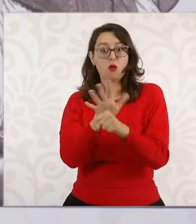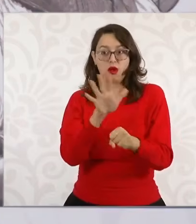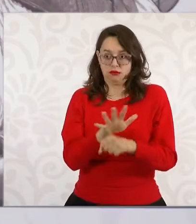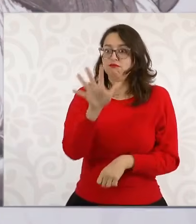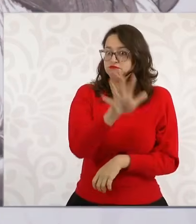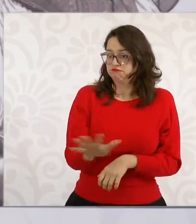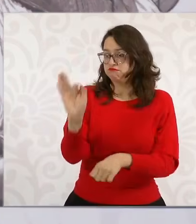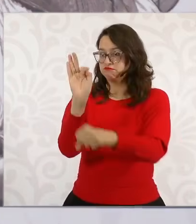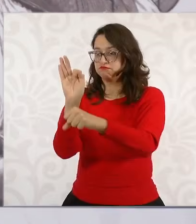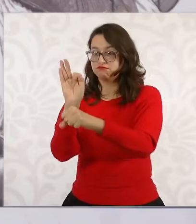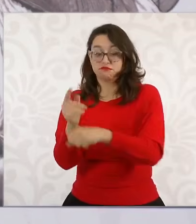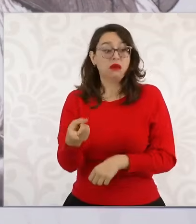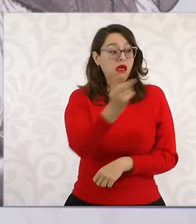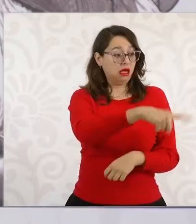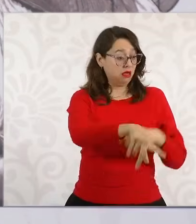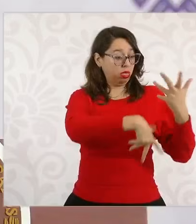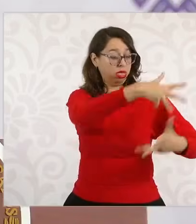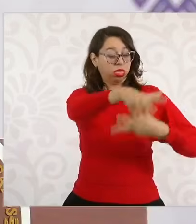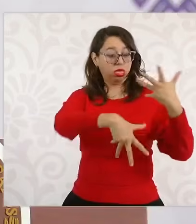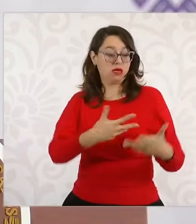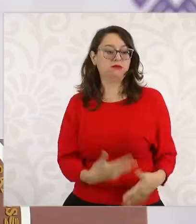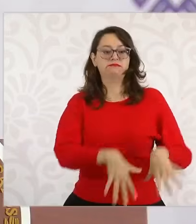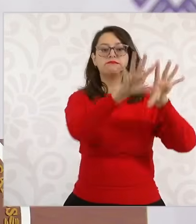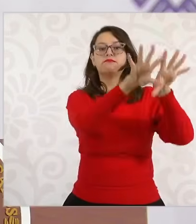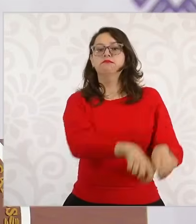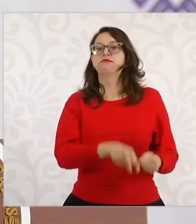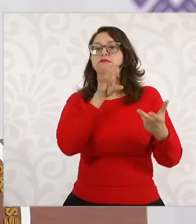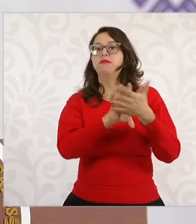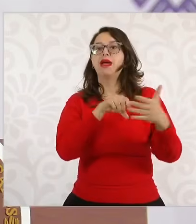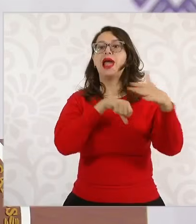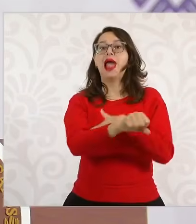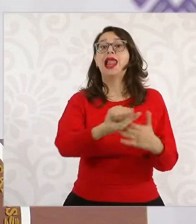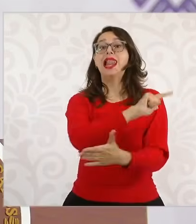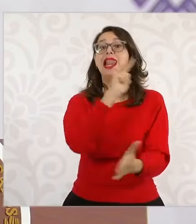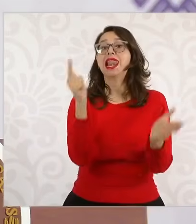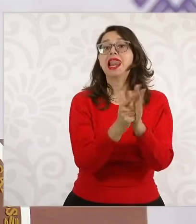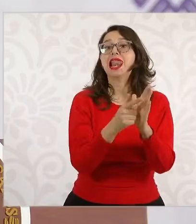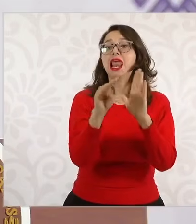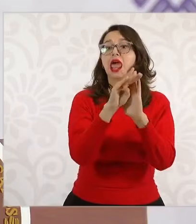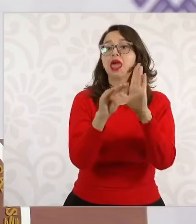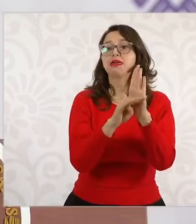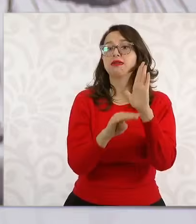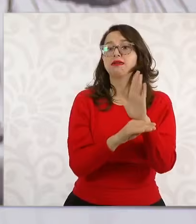un presunto delincuente, pues tiene que haber una carpeta de investigación y su